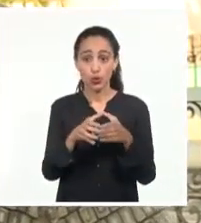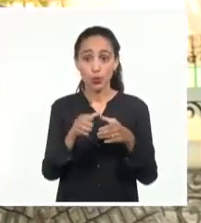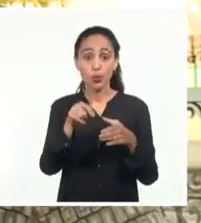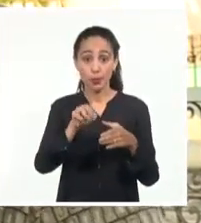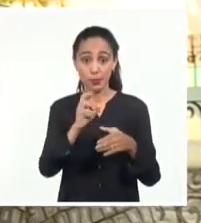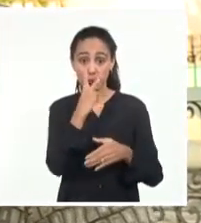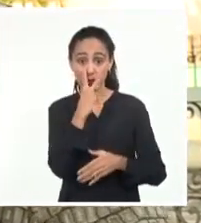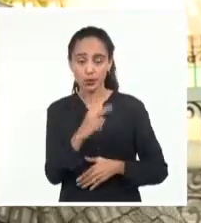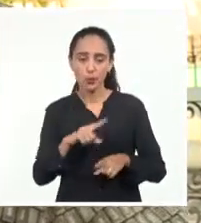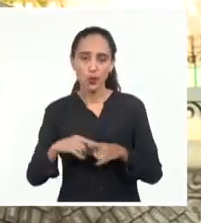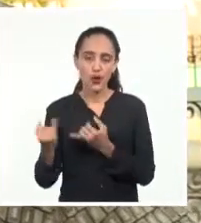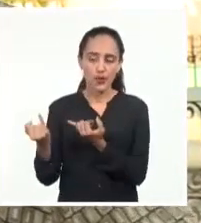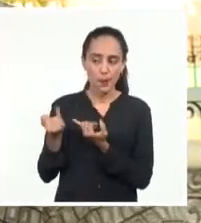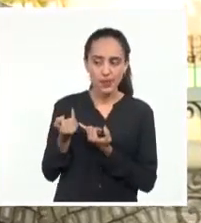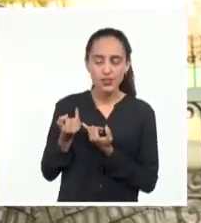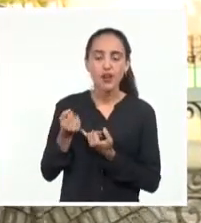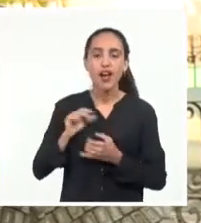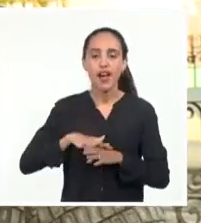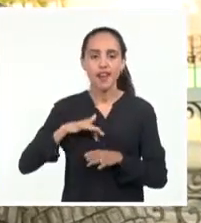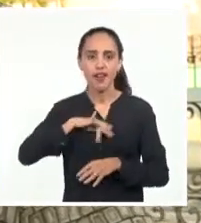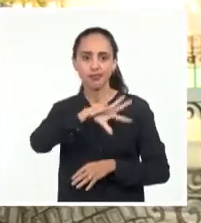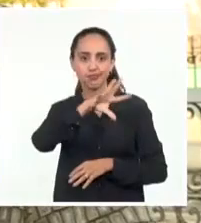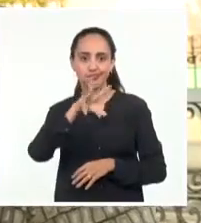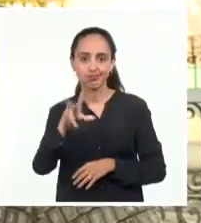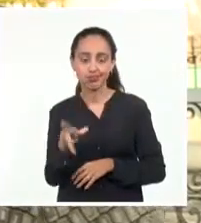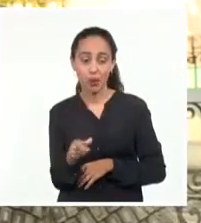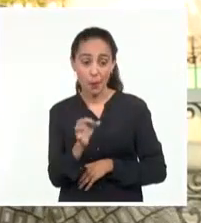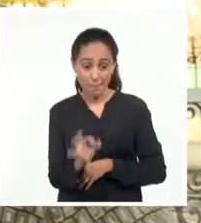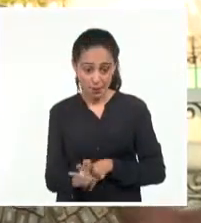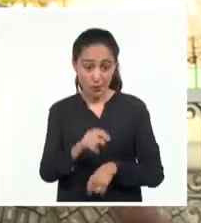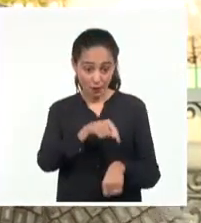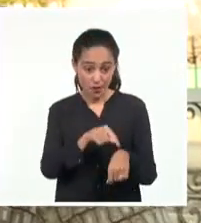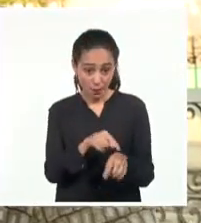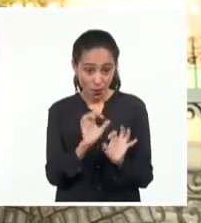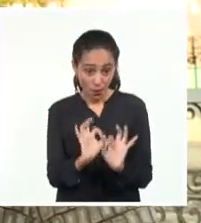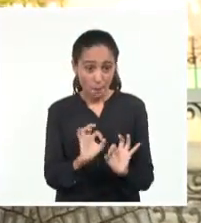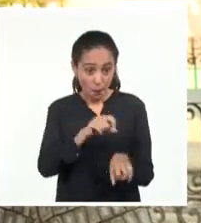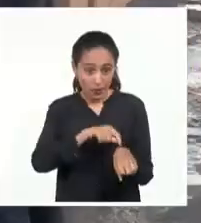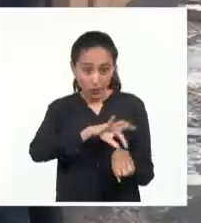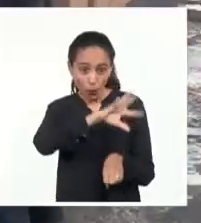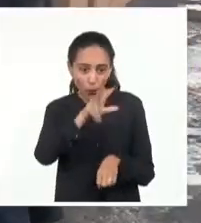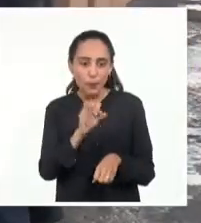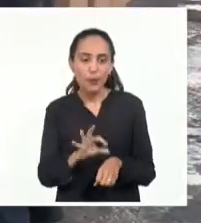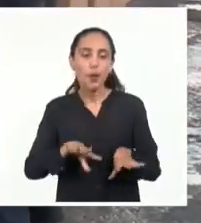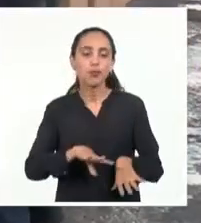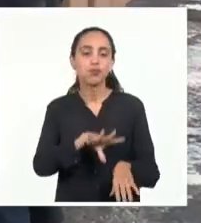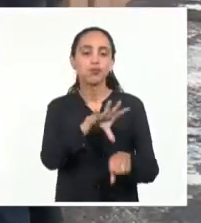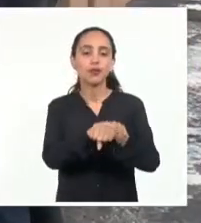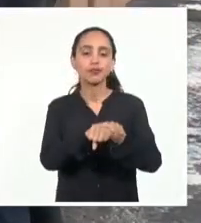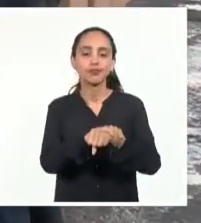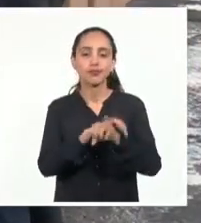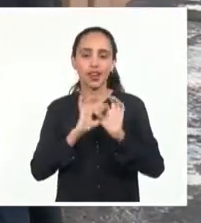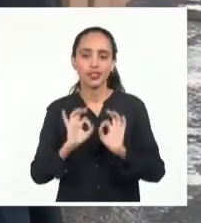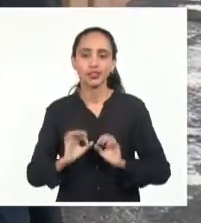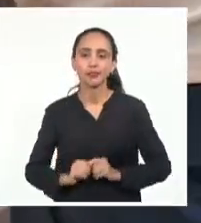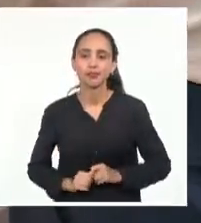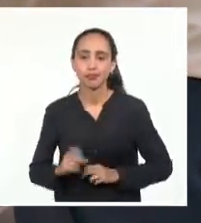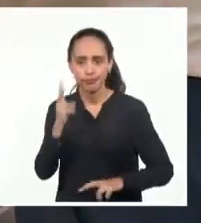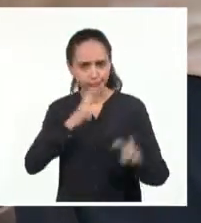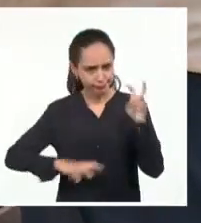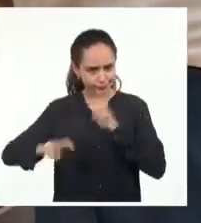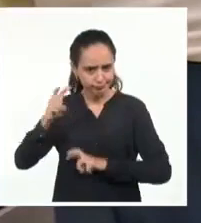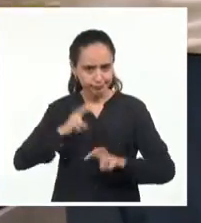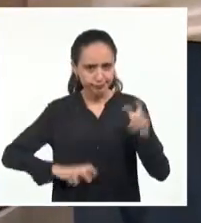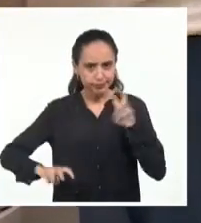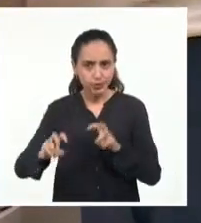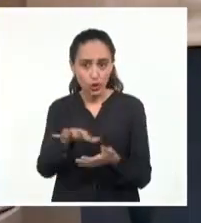partir de una información y bueno, se dio a la captura infragante, como se dice en el modo operandi en el término de la policía. Operativos realizados en la entidad y en otras